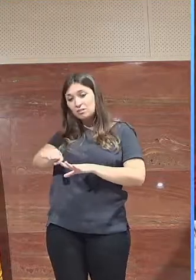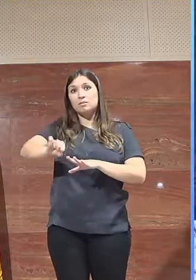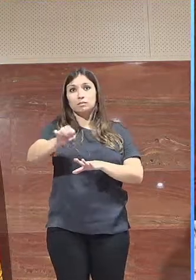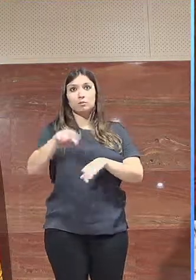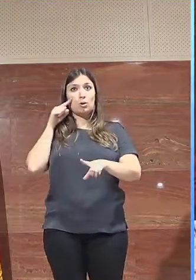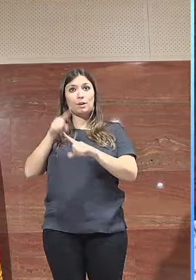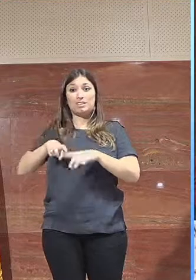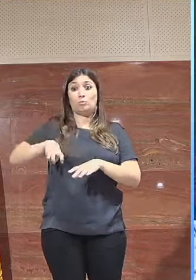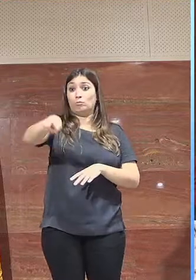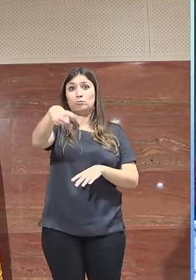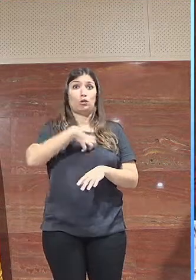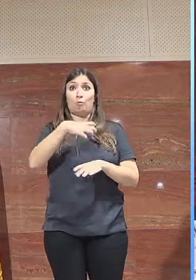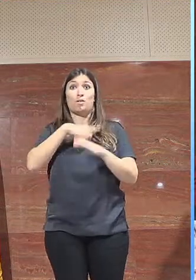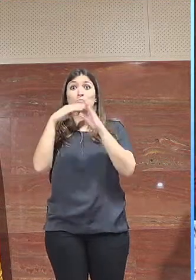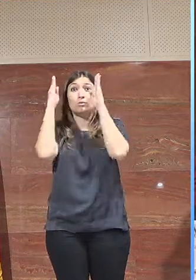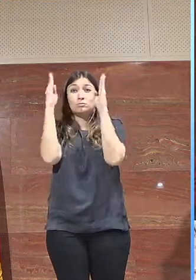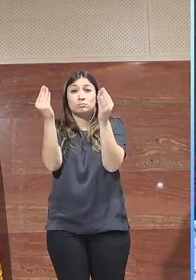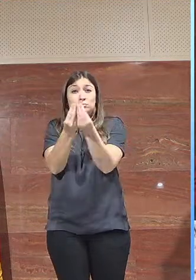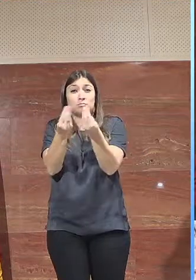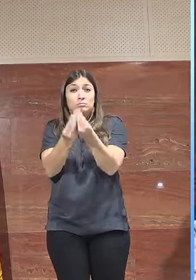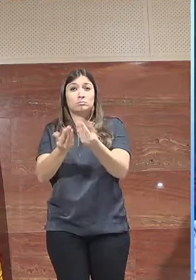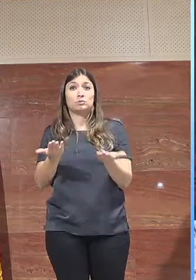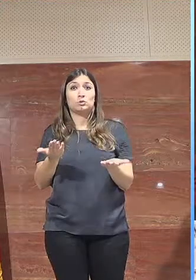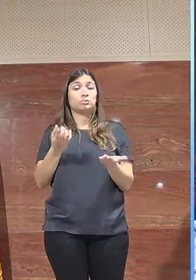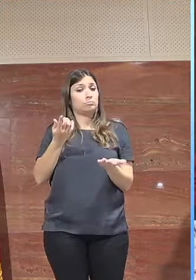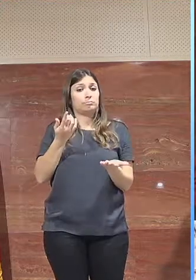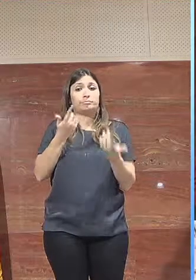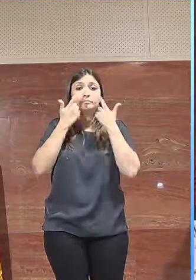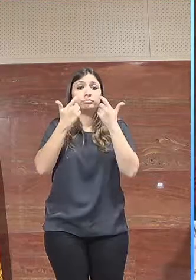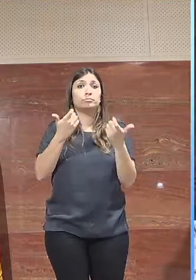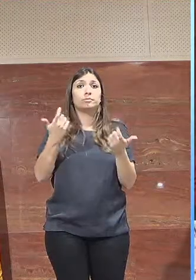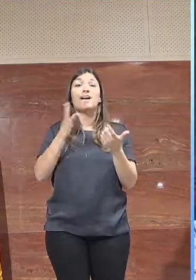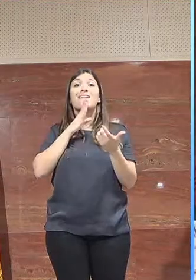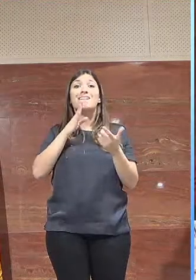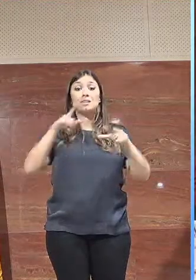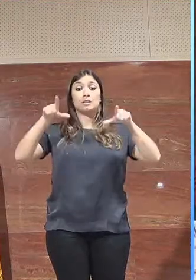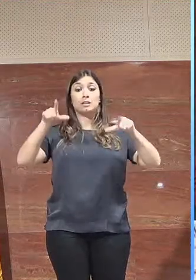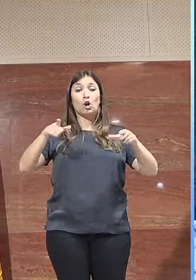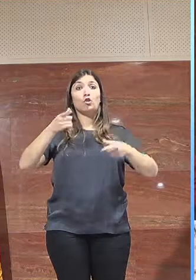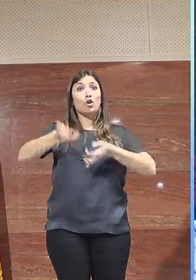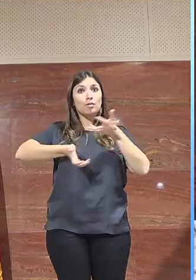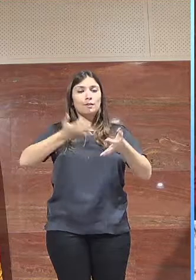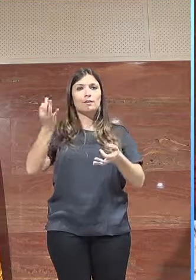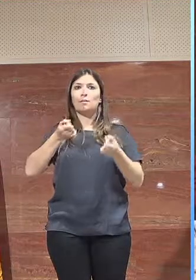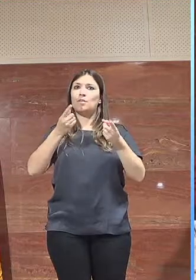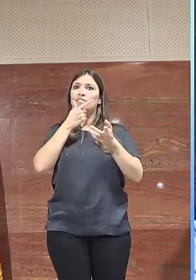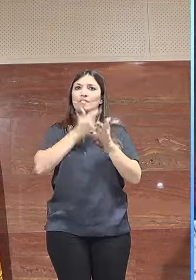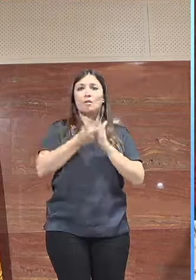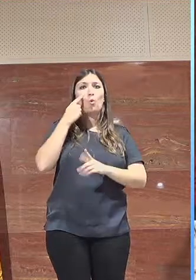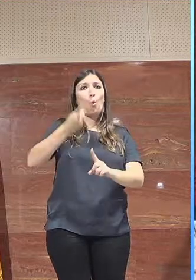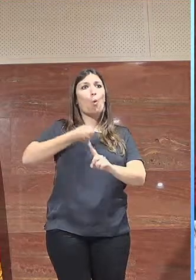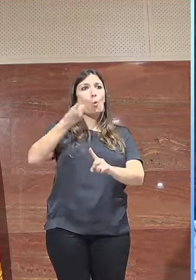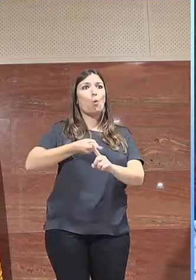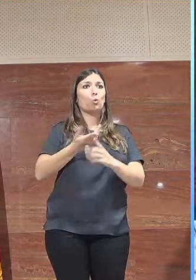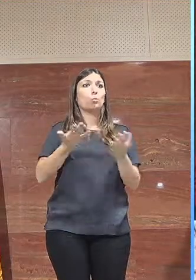para manejarse, ¿no? Es fundamental la planta de la cocina a la hora de facilitar su uso por